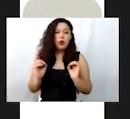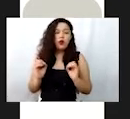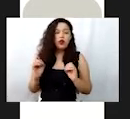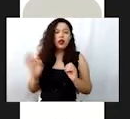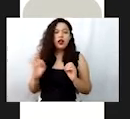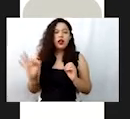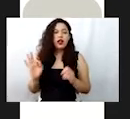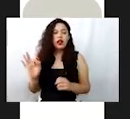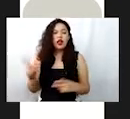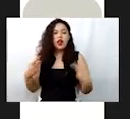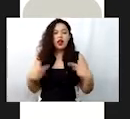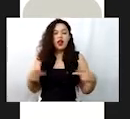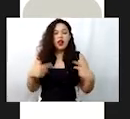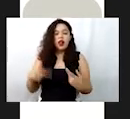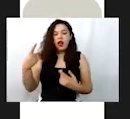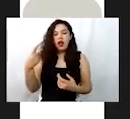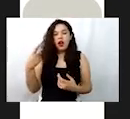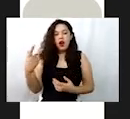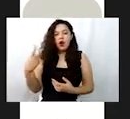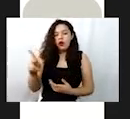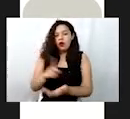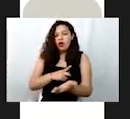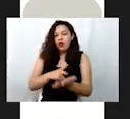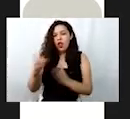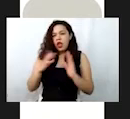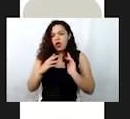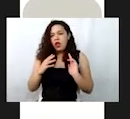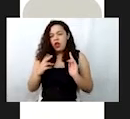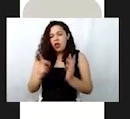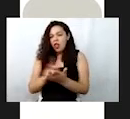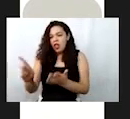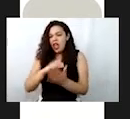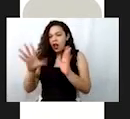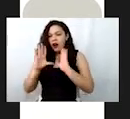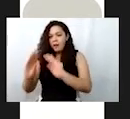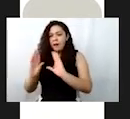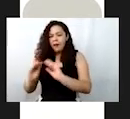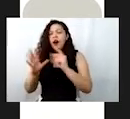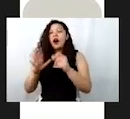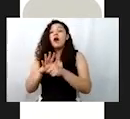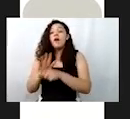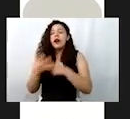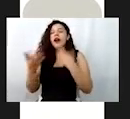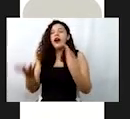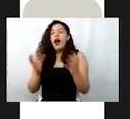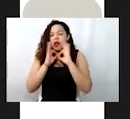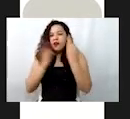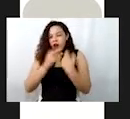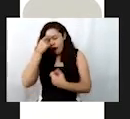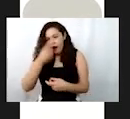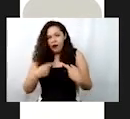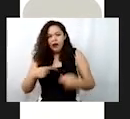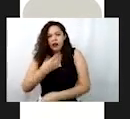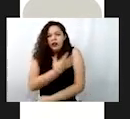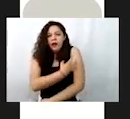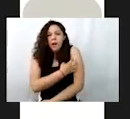las personas cuáles son sus derechos, al menos en la vía legal. O sea, hay muchísimas formas de empoderar